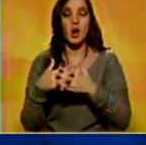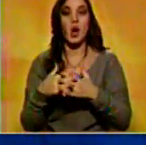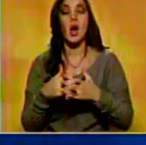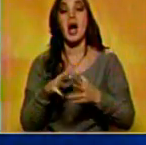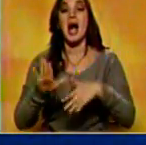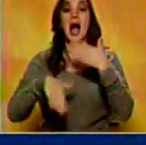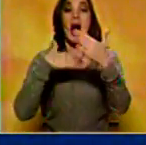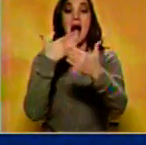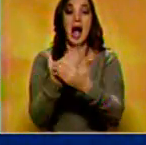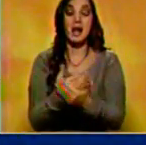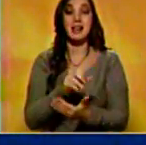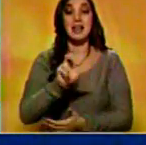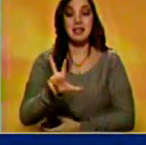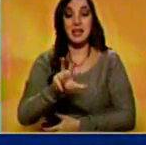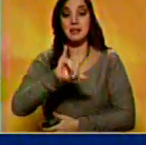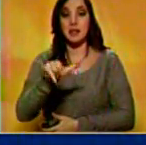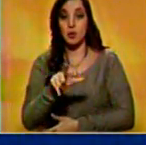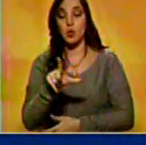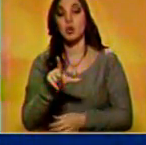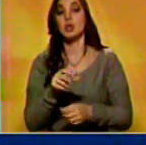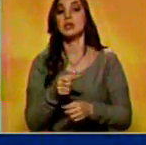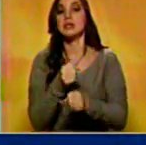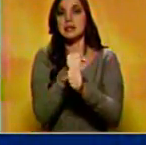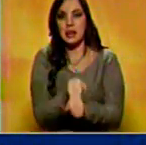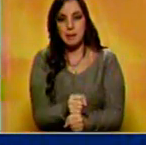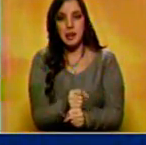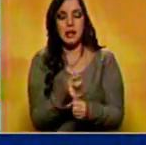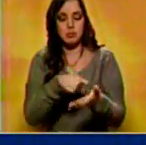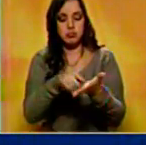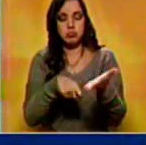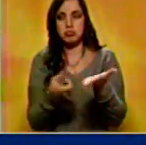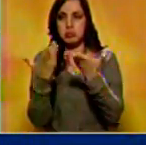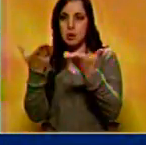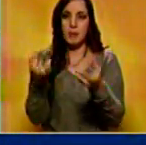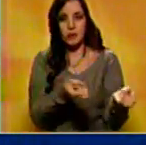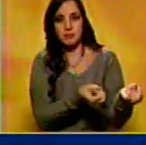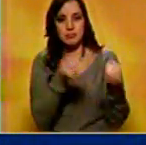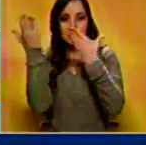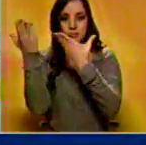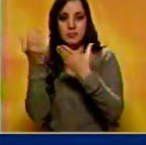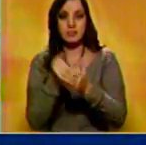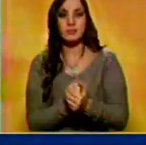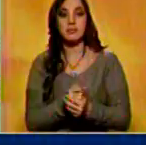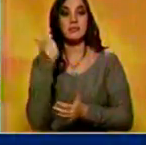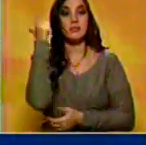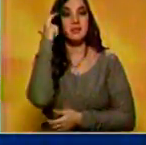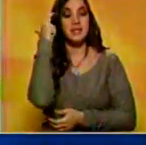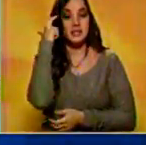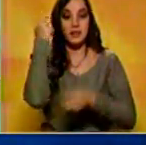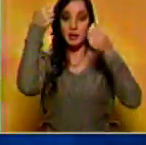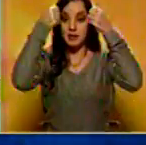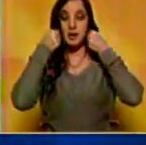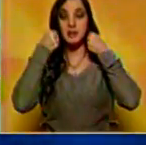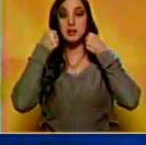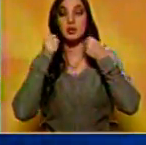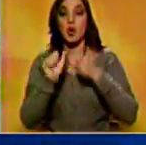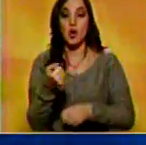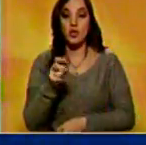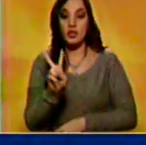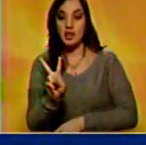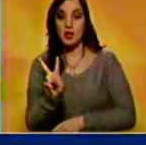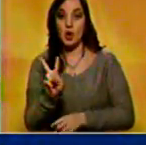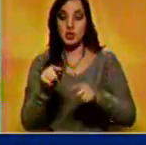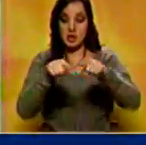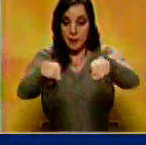hasta el próximo 3 de julio. Aún así, el proceso podría tardar hasta 6 meses. Se conoció que los detenidos están en celdas de 12 metros